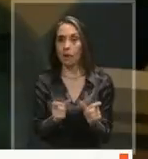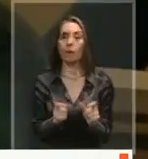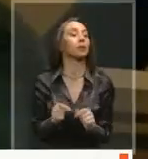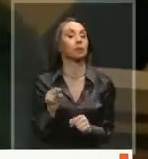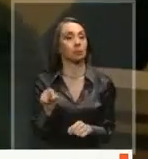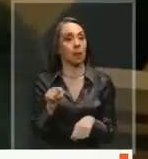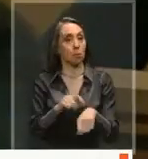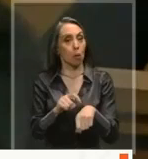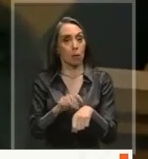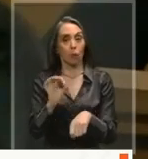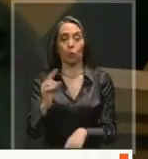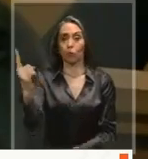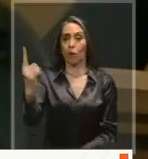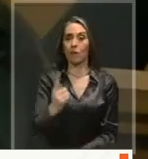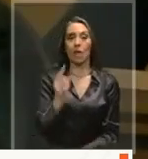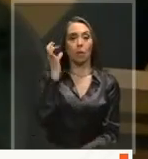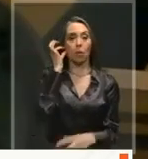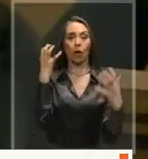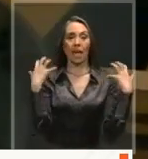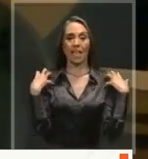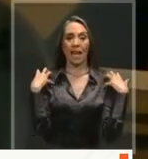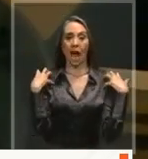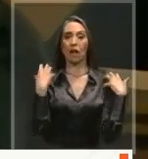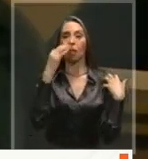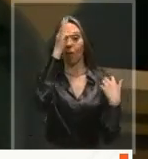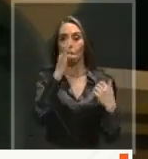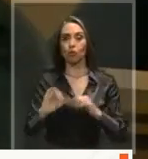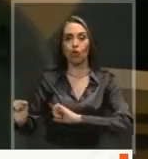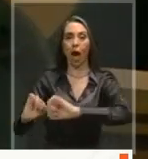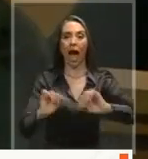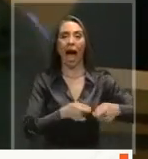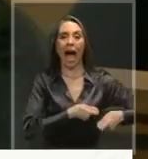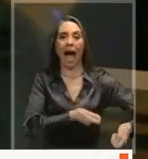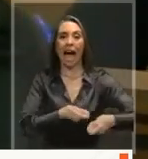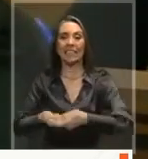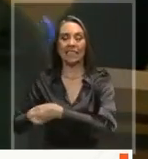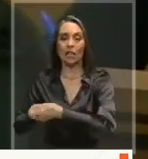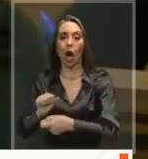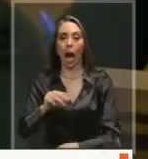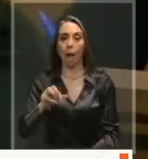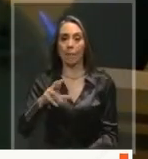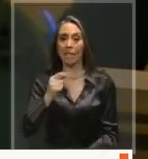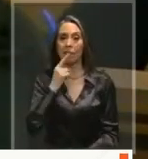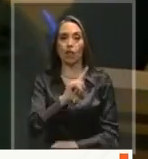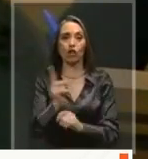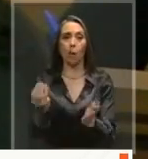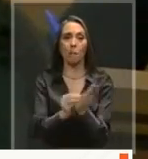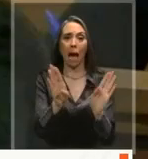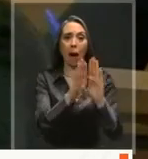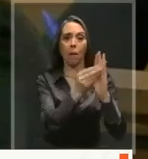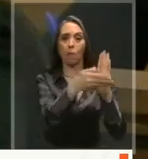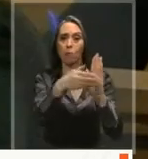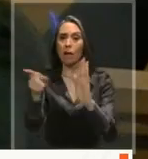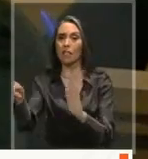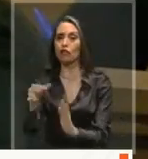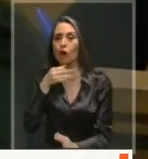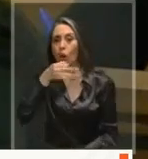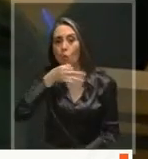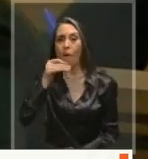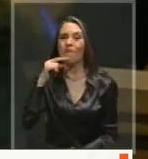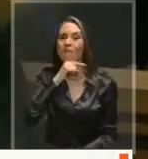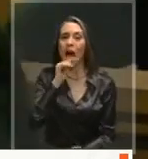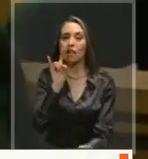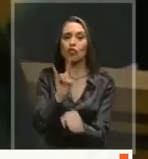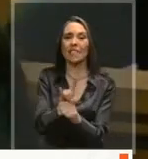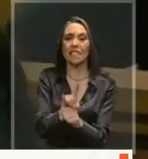instantes aparece la encargada del personal de aseo, de nombre América, la que dice, no abran más las puertas, esto es el cuento del tío, una